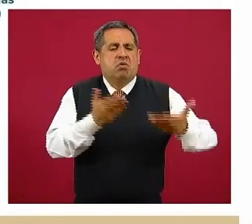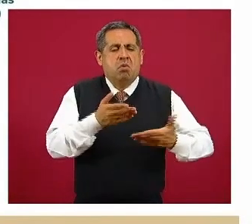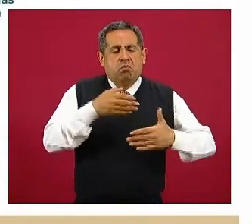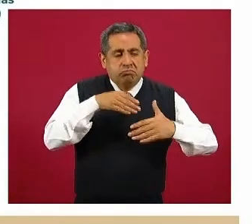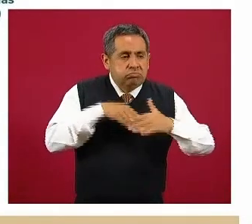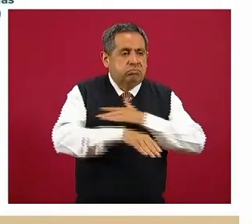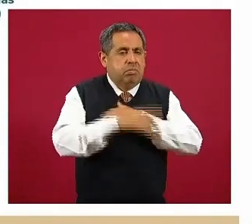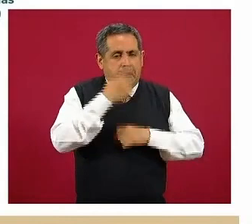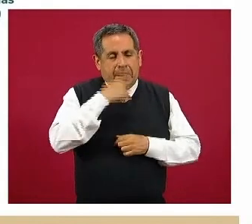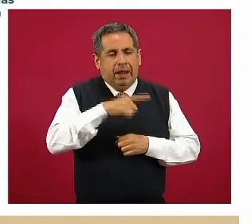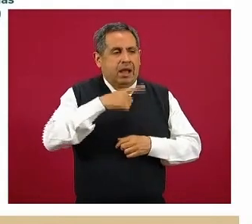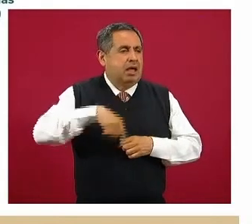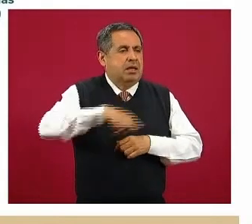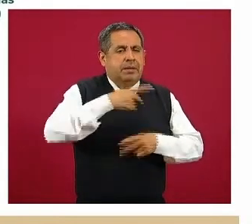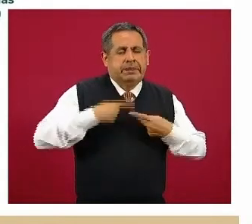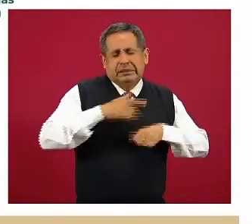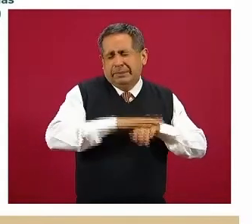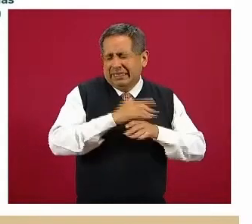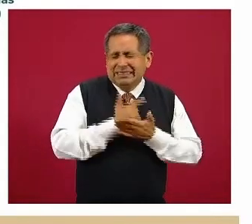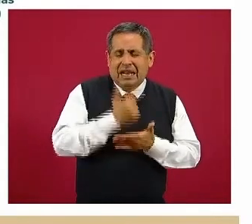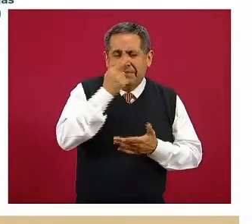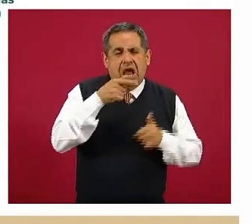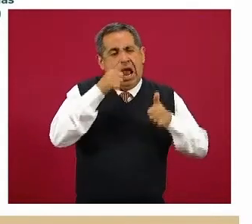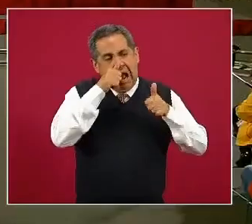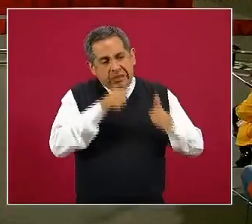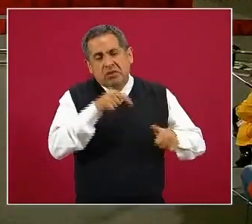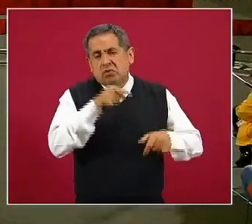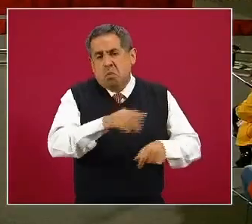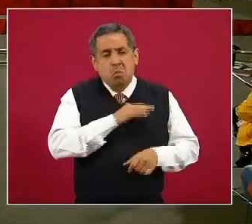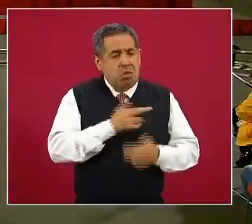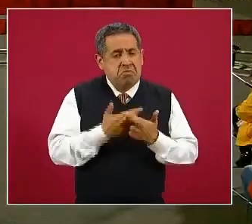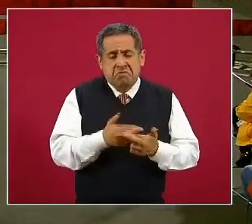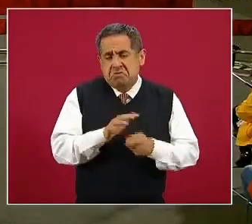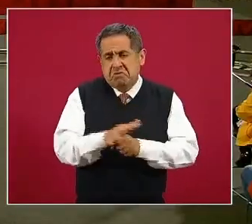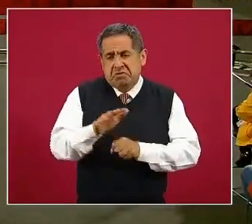para los pacientes más graves. Sería la actualización para esta noche. Gracias, doctora Lumía.